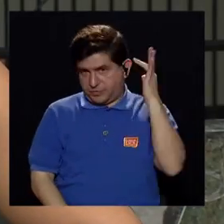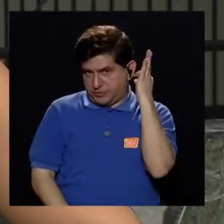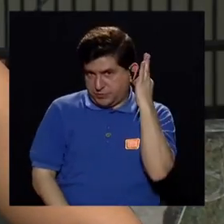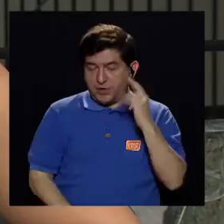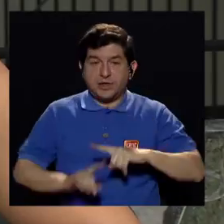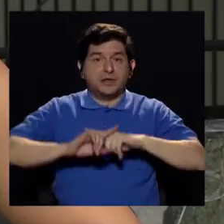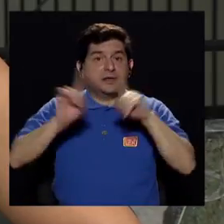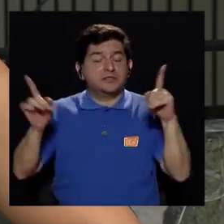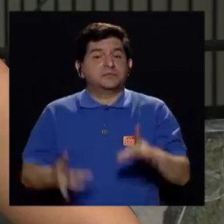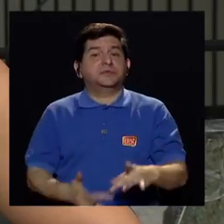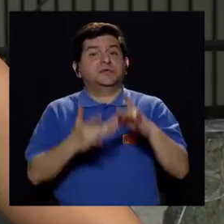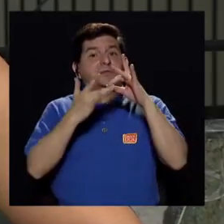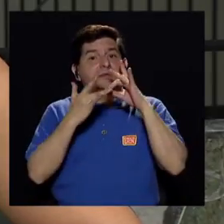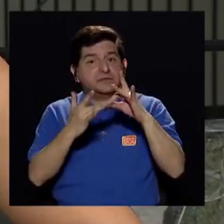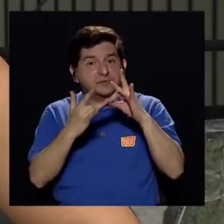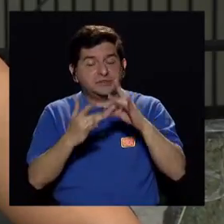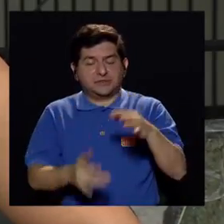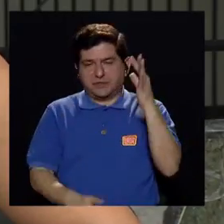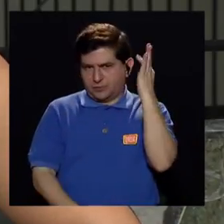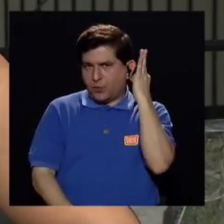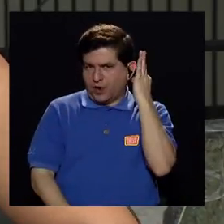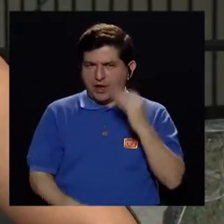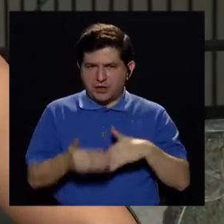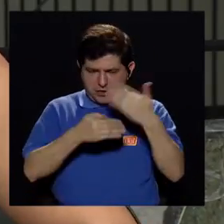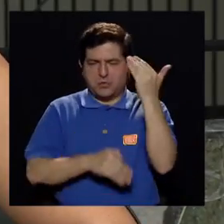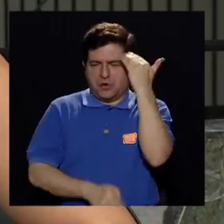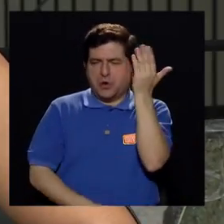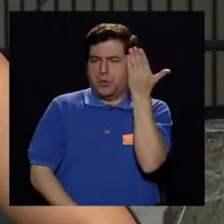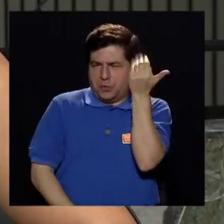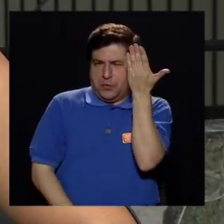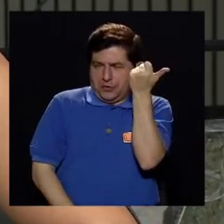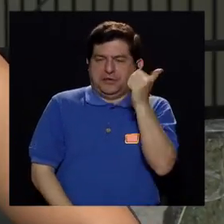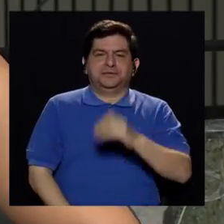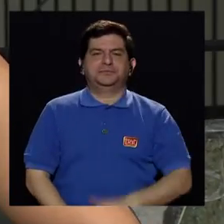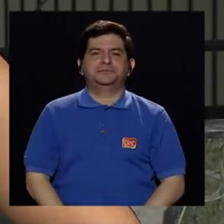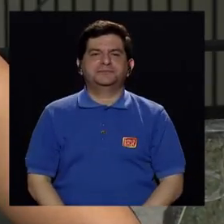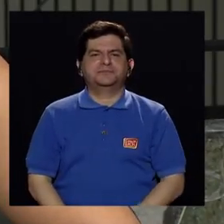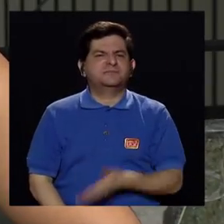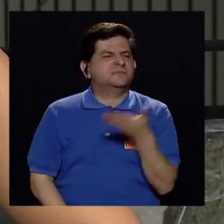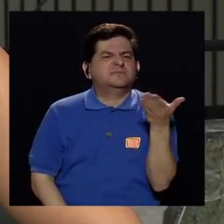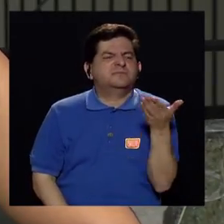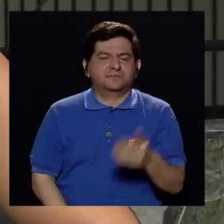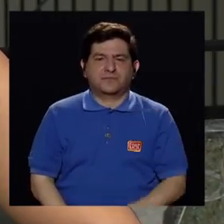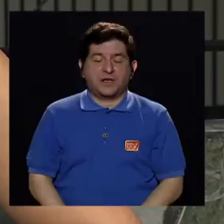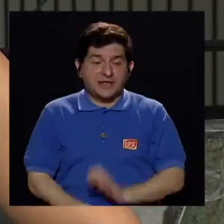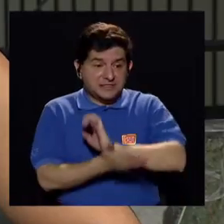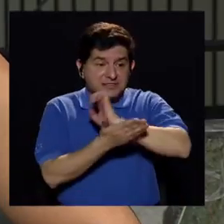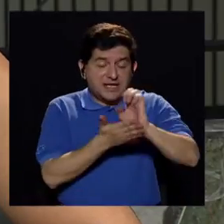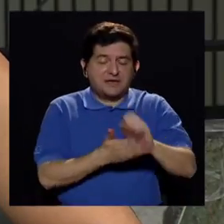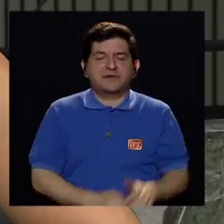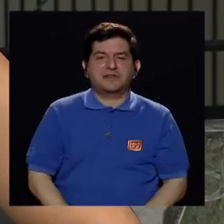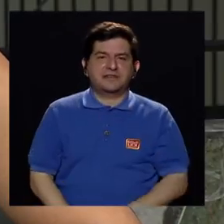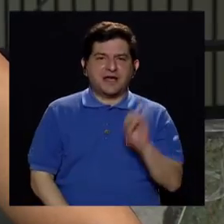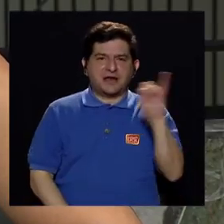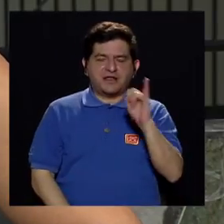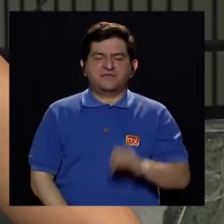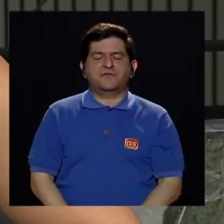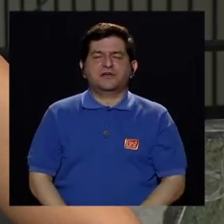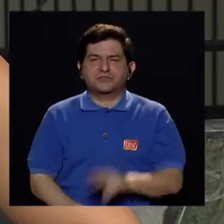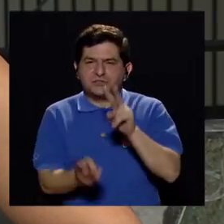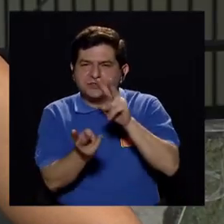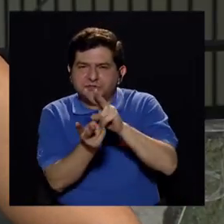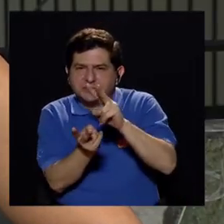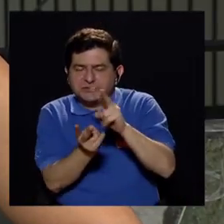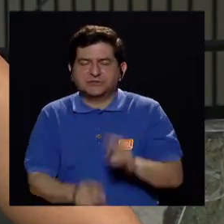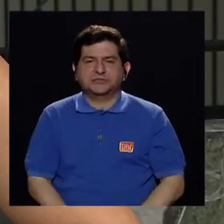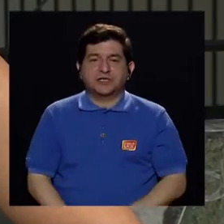pero especialmente para ellas. Ahorita vamos a saber por qué. Y se trata de la prevención de infecciones de transmisión sexual